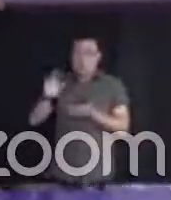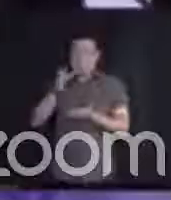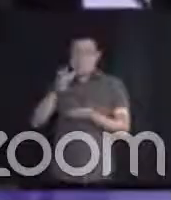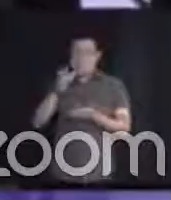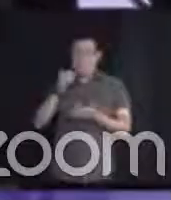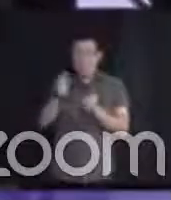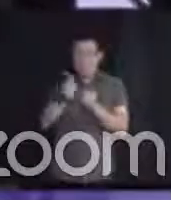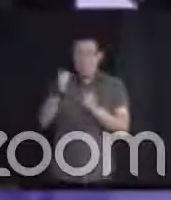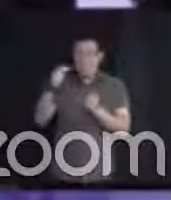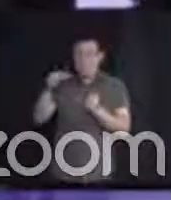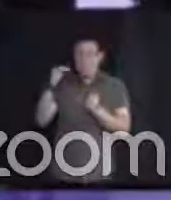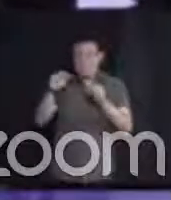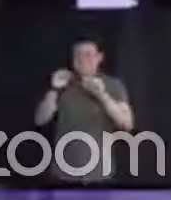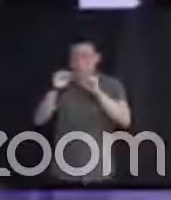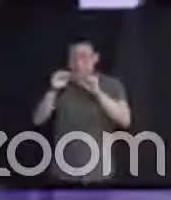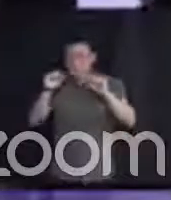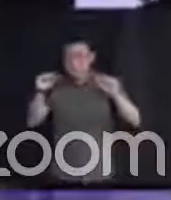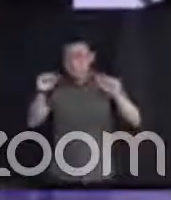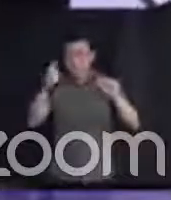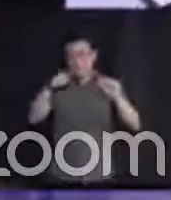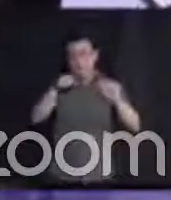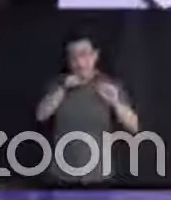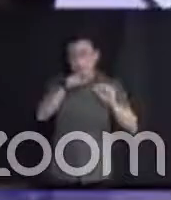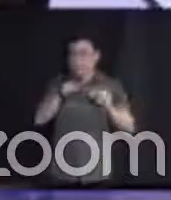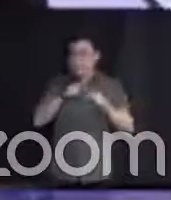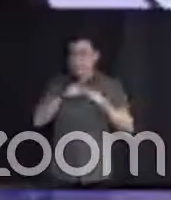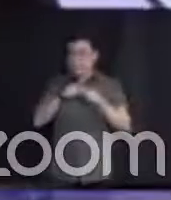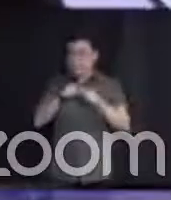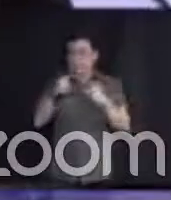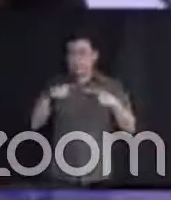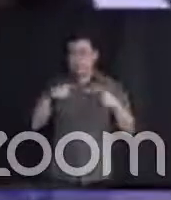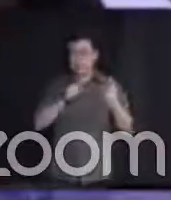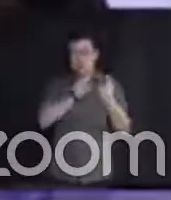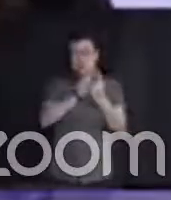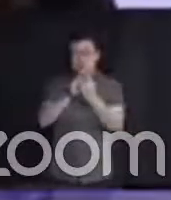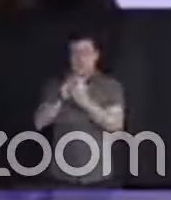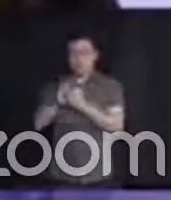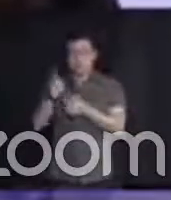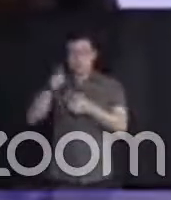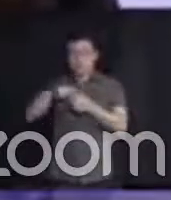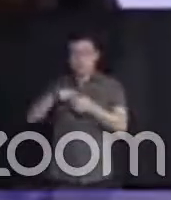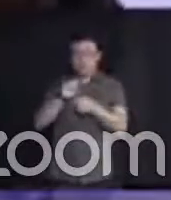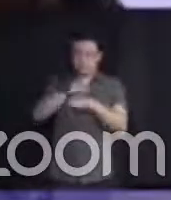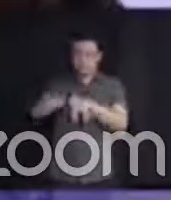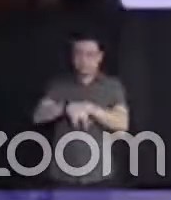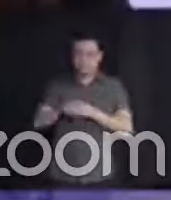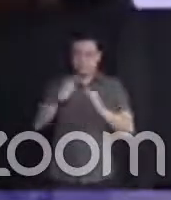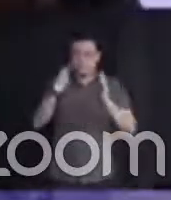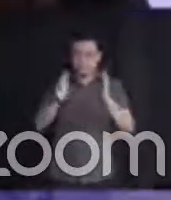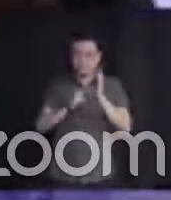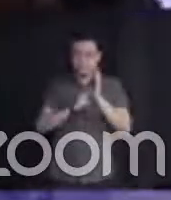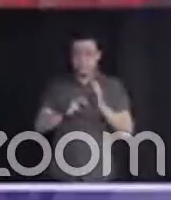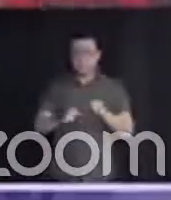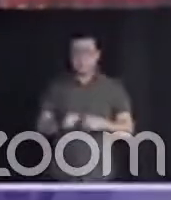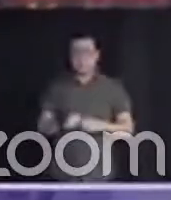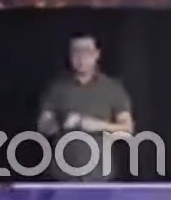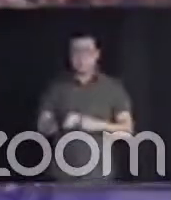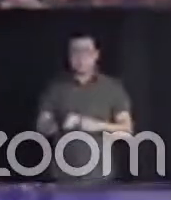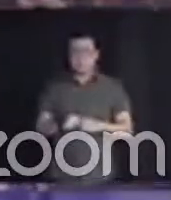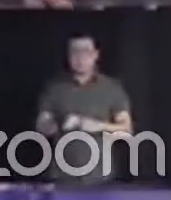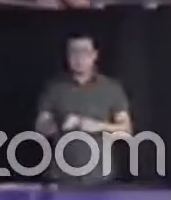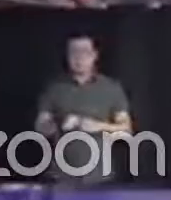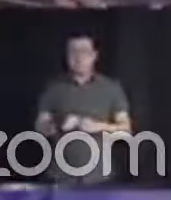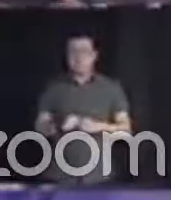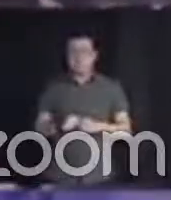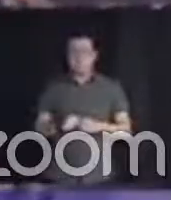Sobran palabras, ya saben. Mejor ustedes platíquenos. No me quiero empezar a llorar porque no me puse el rímel que